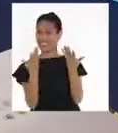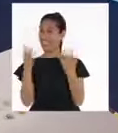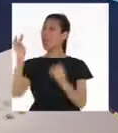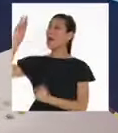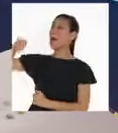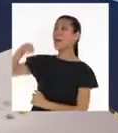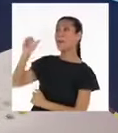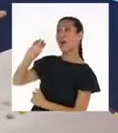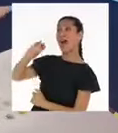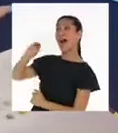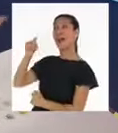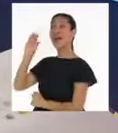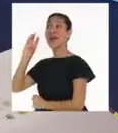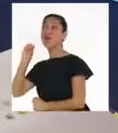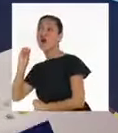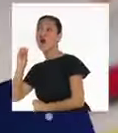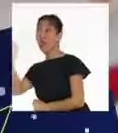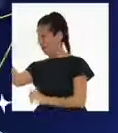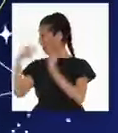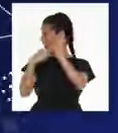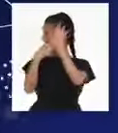¡Macabot! ¡Proyéctala!